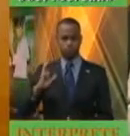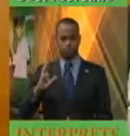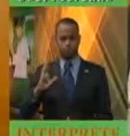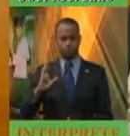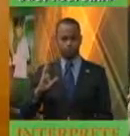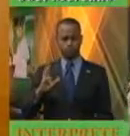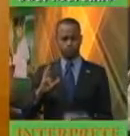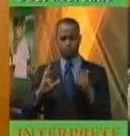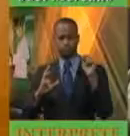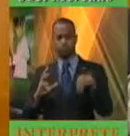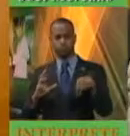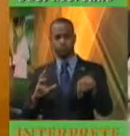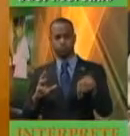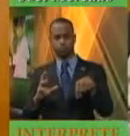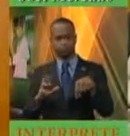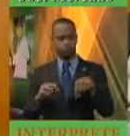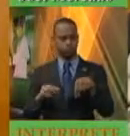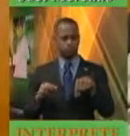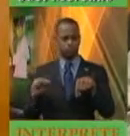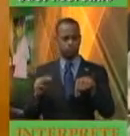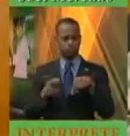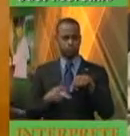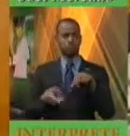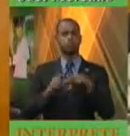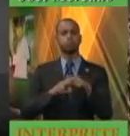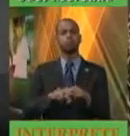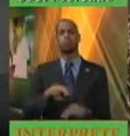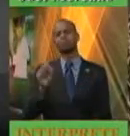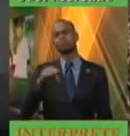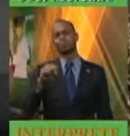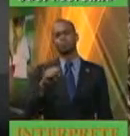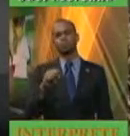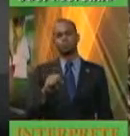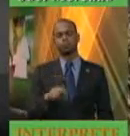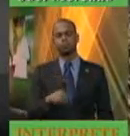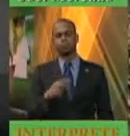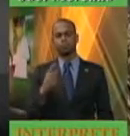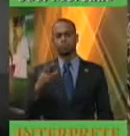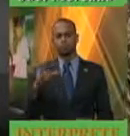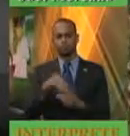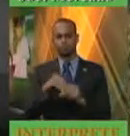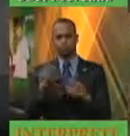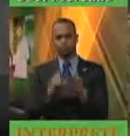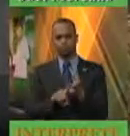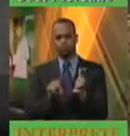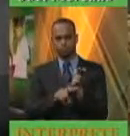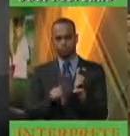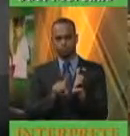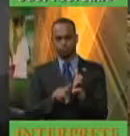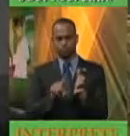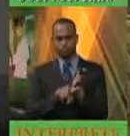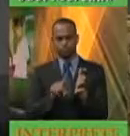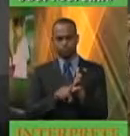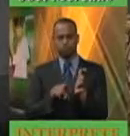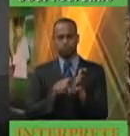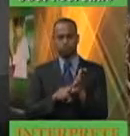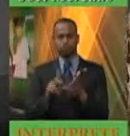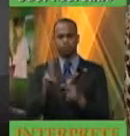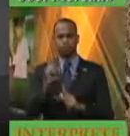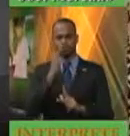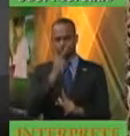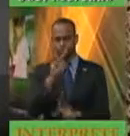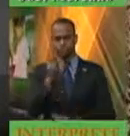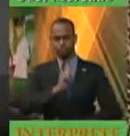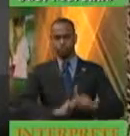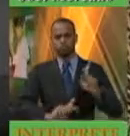en procesos electorales anteriores, Yandra. La verdad que sí, mira, cuando estaba realizando el levantamiento, yo veía personas